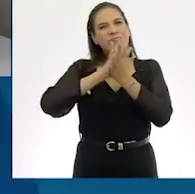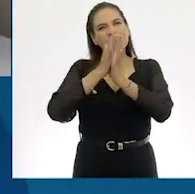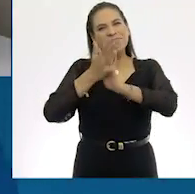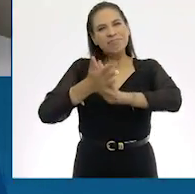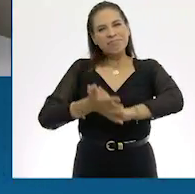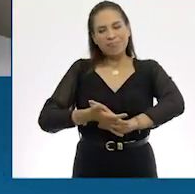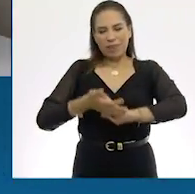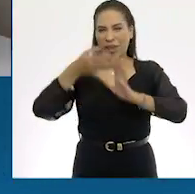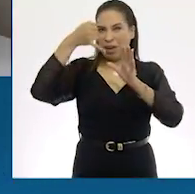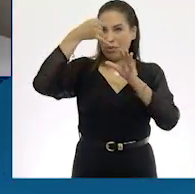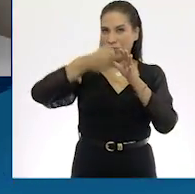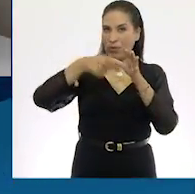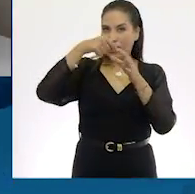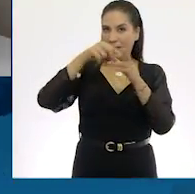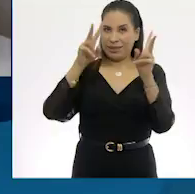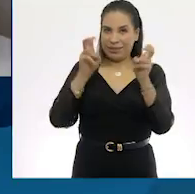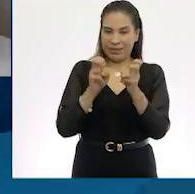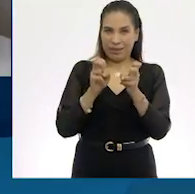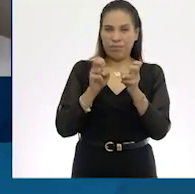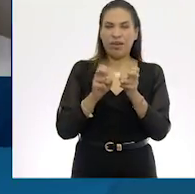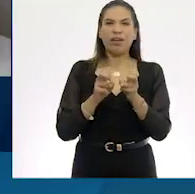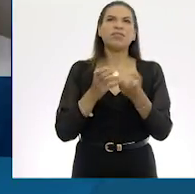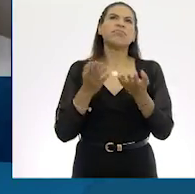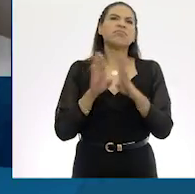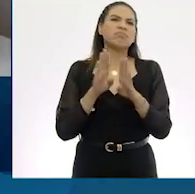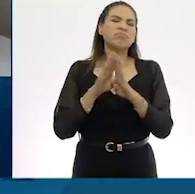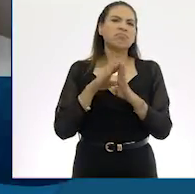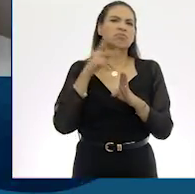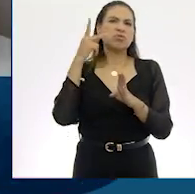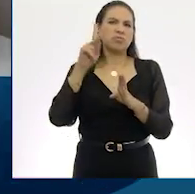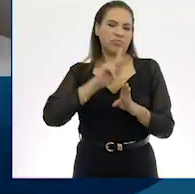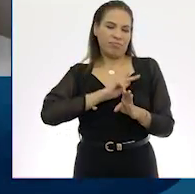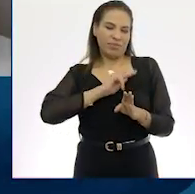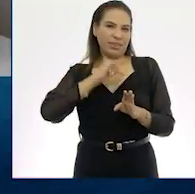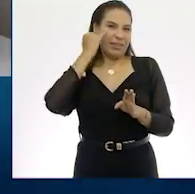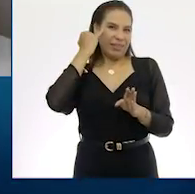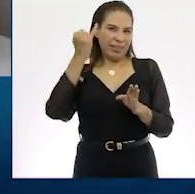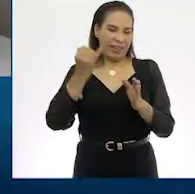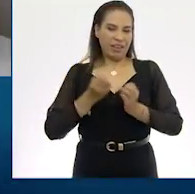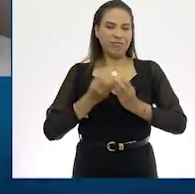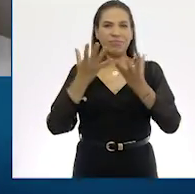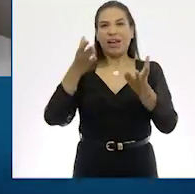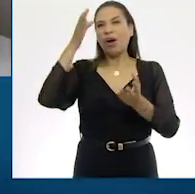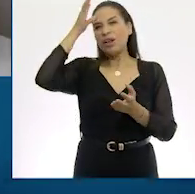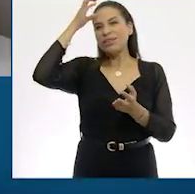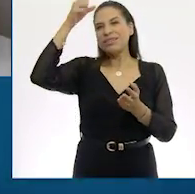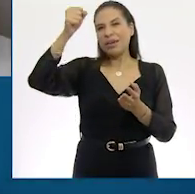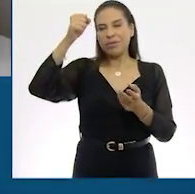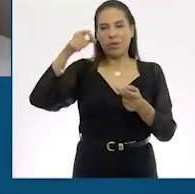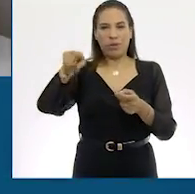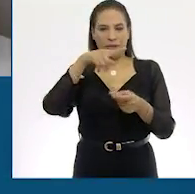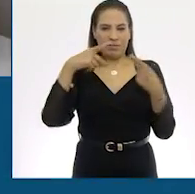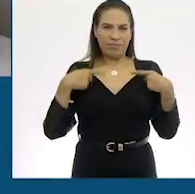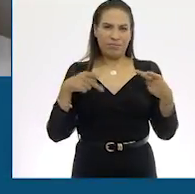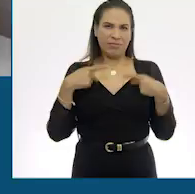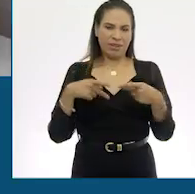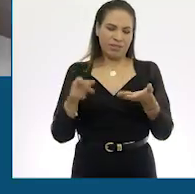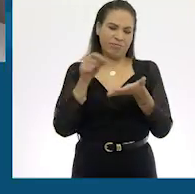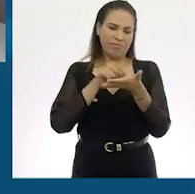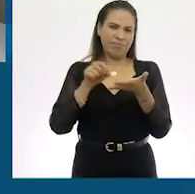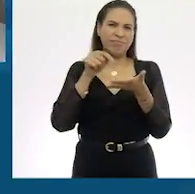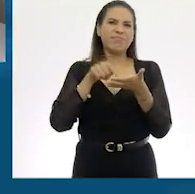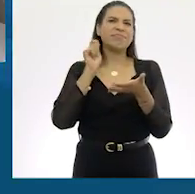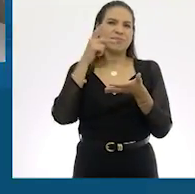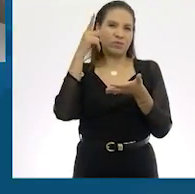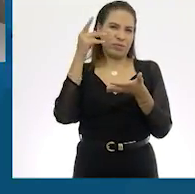más profundo del tema para producir una composición más personal sobre los conceptos de los autores en los que se